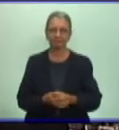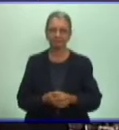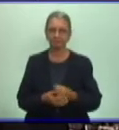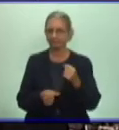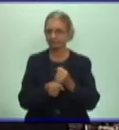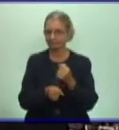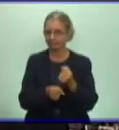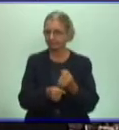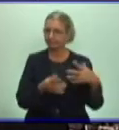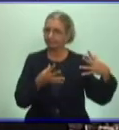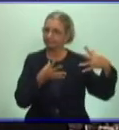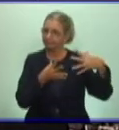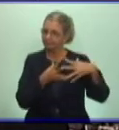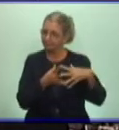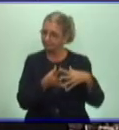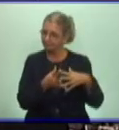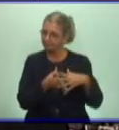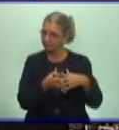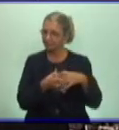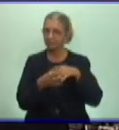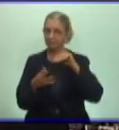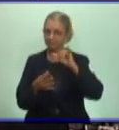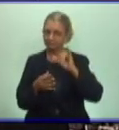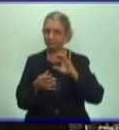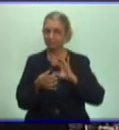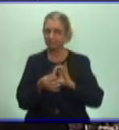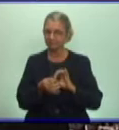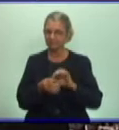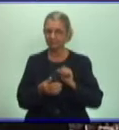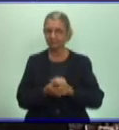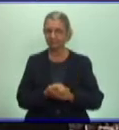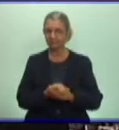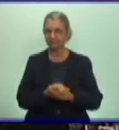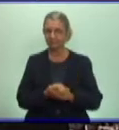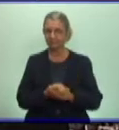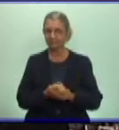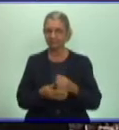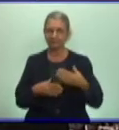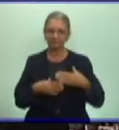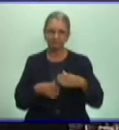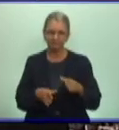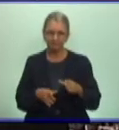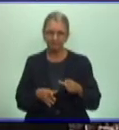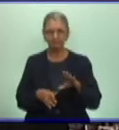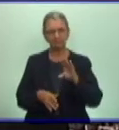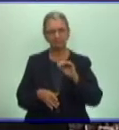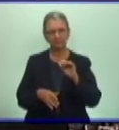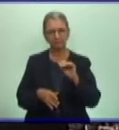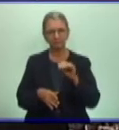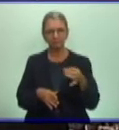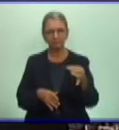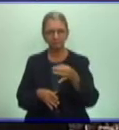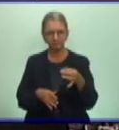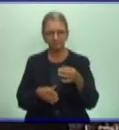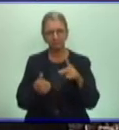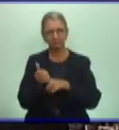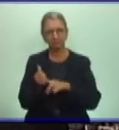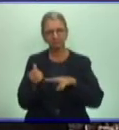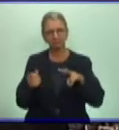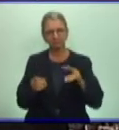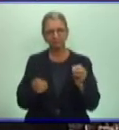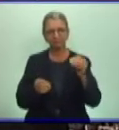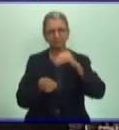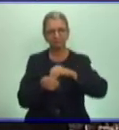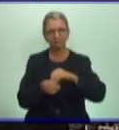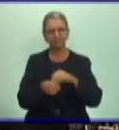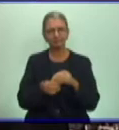trabajo integrador, sexto grado, en la introducción hay que hablar del municipio y la provincia donde está la localidad,